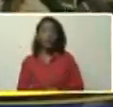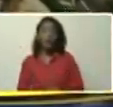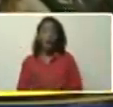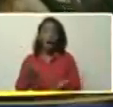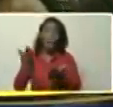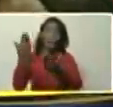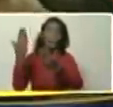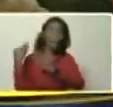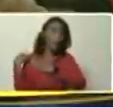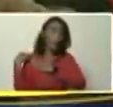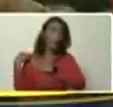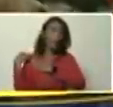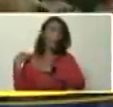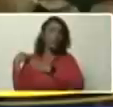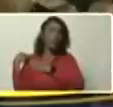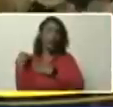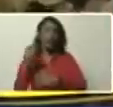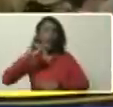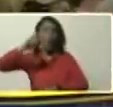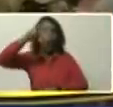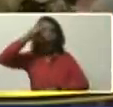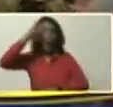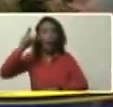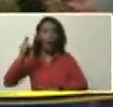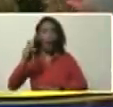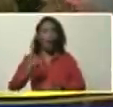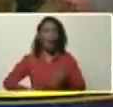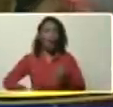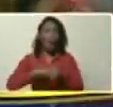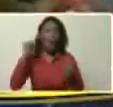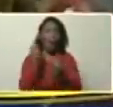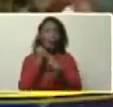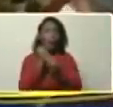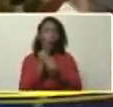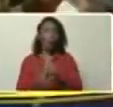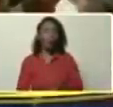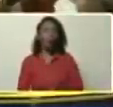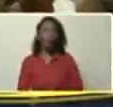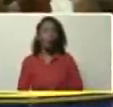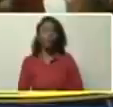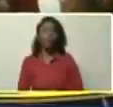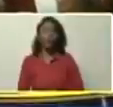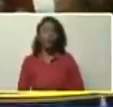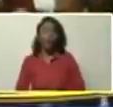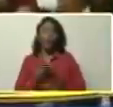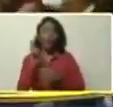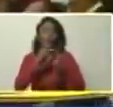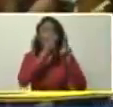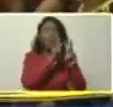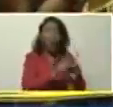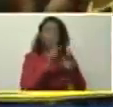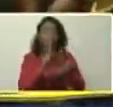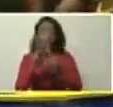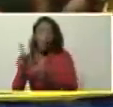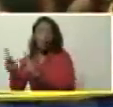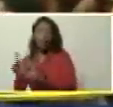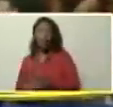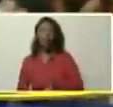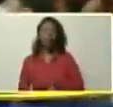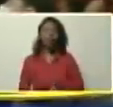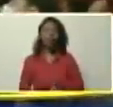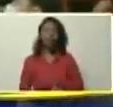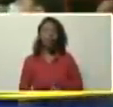apoyen la candidatura de Jorge Arriaza Montserrat. Se organice